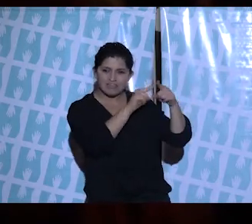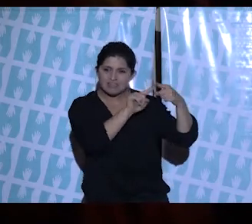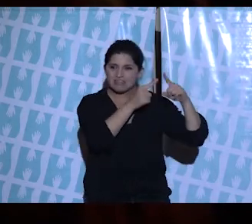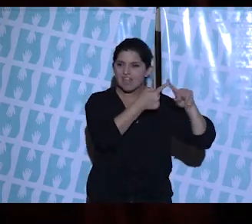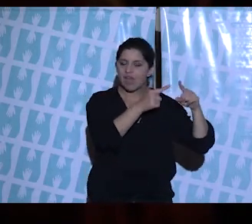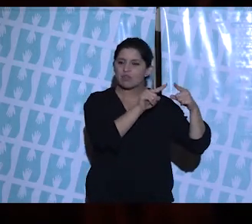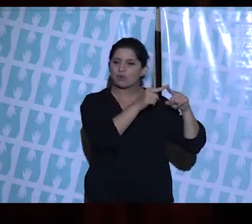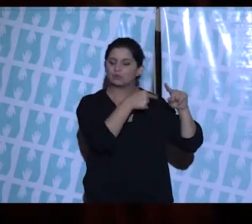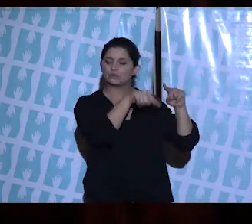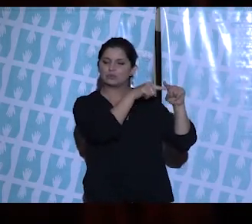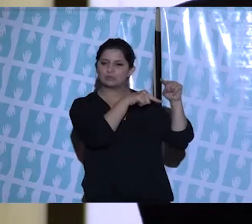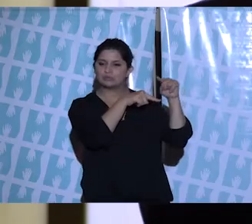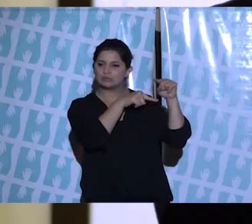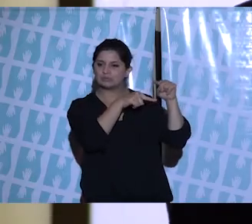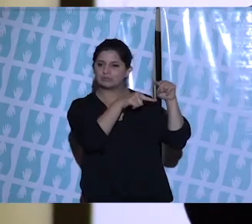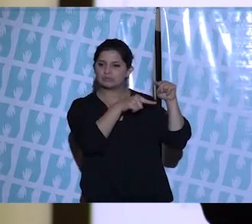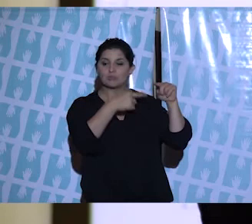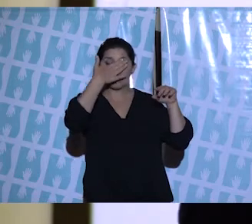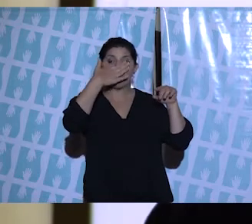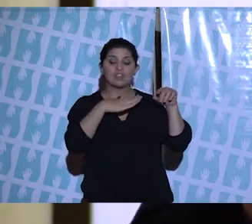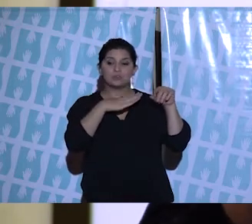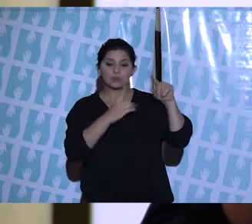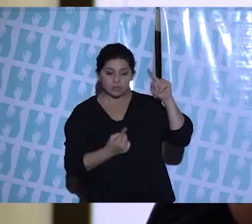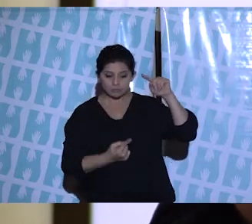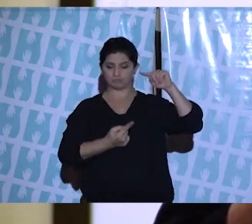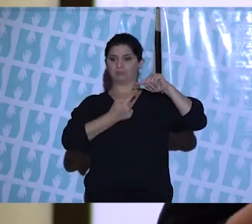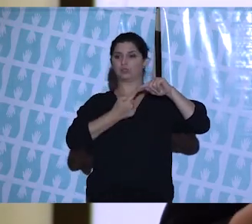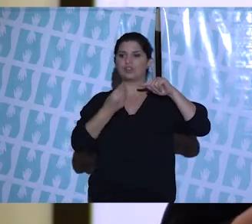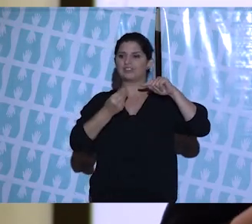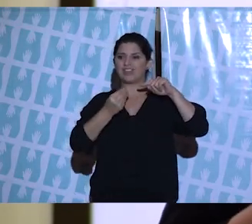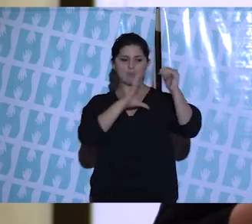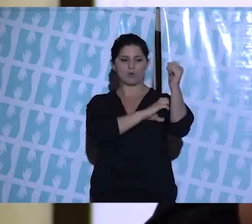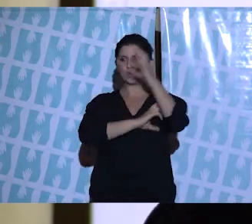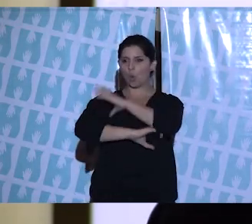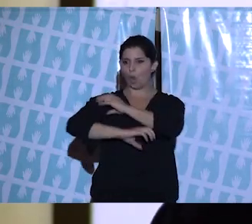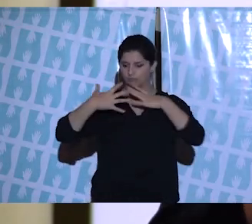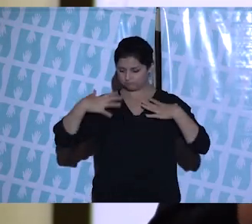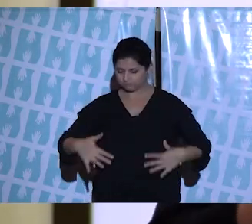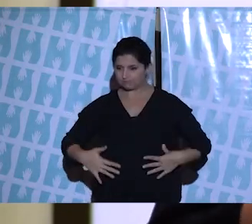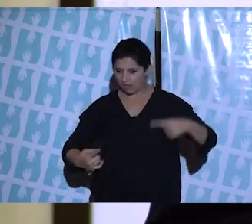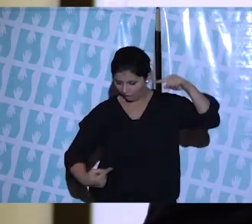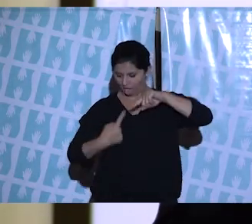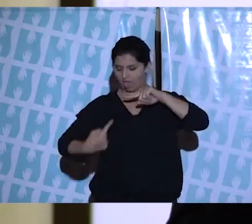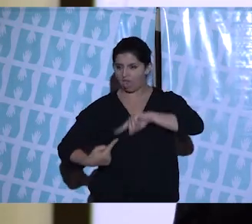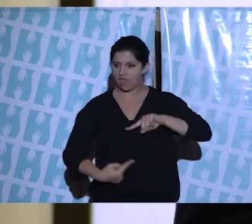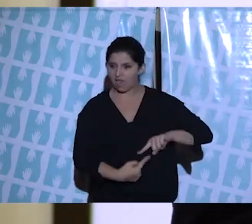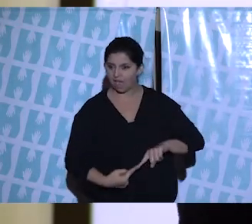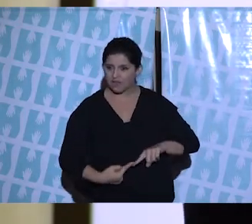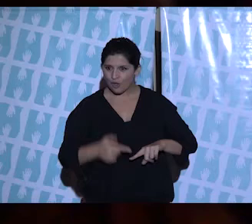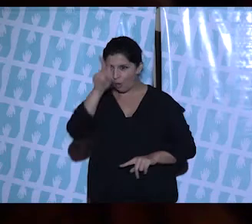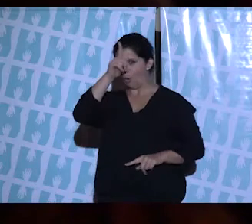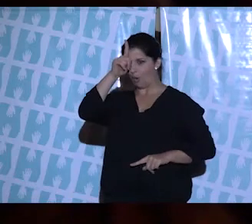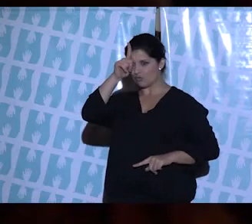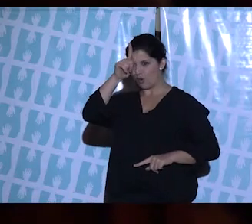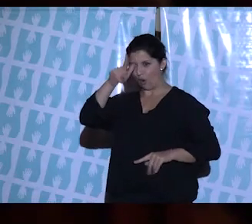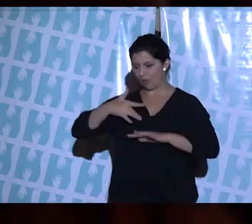sí y finalmente se conectan con nuestros músculos para gobernar eficientemente